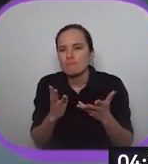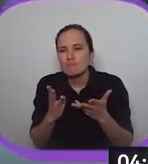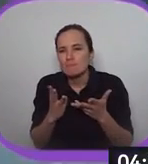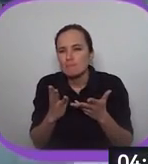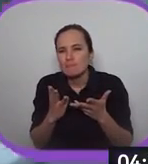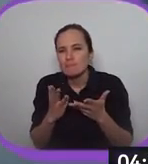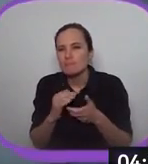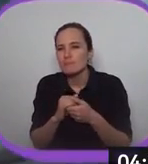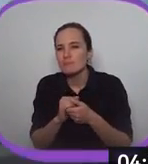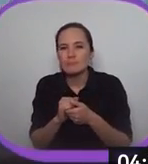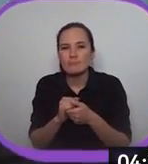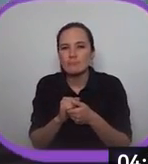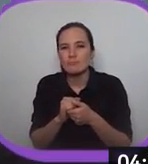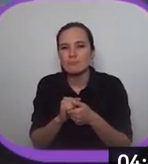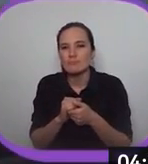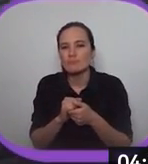¡Ay, ay, ay, ay!